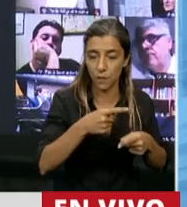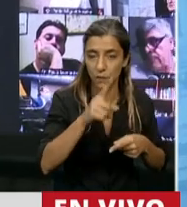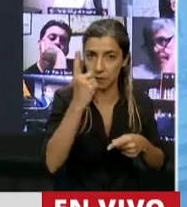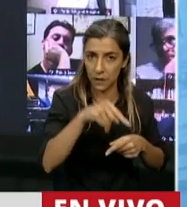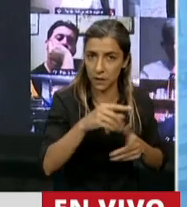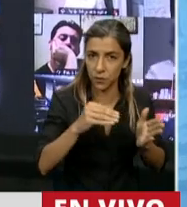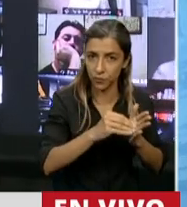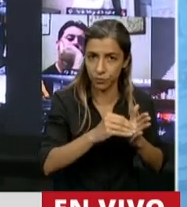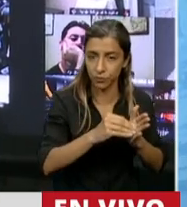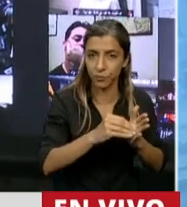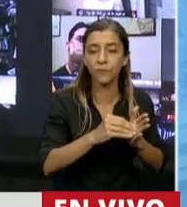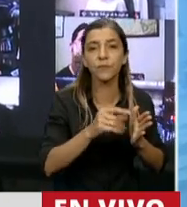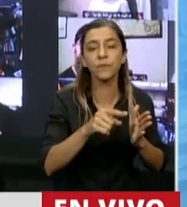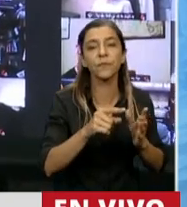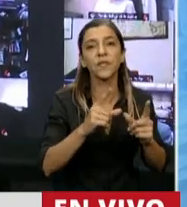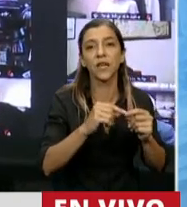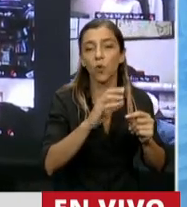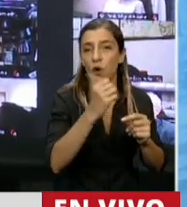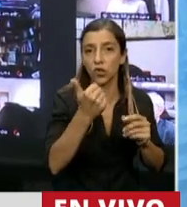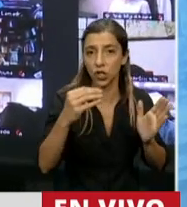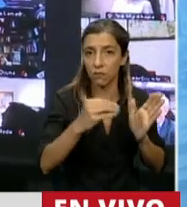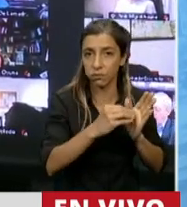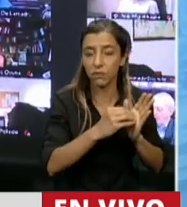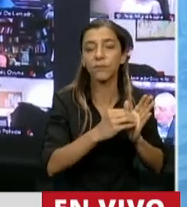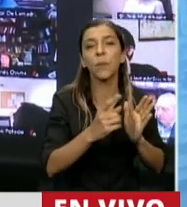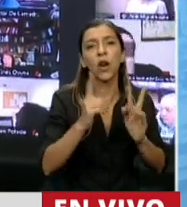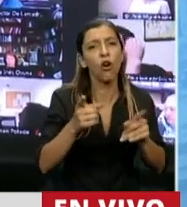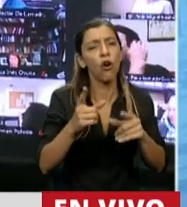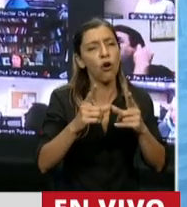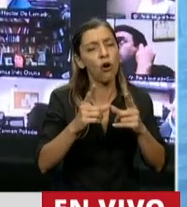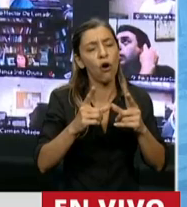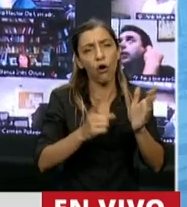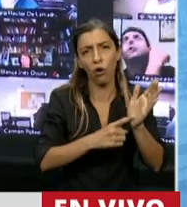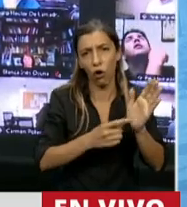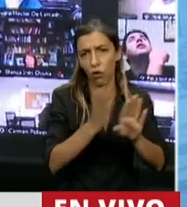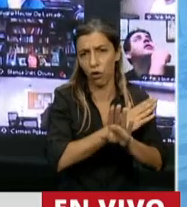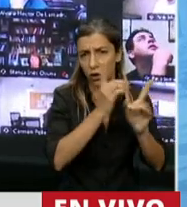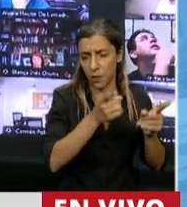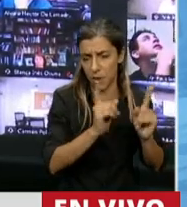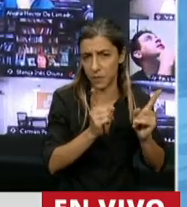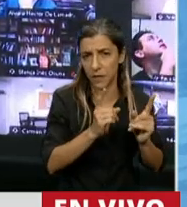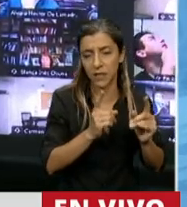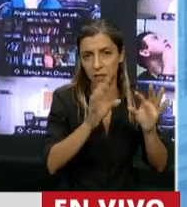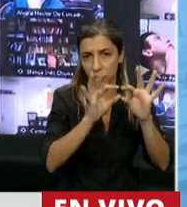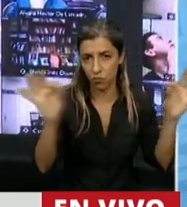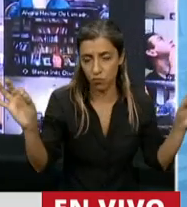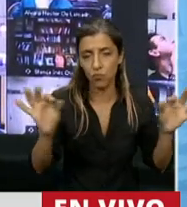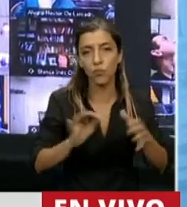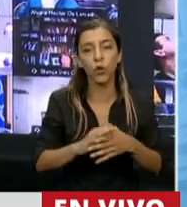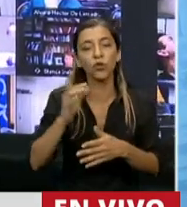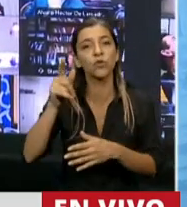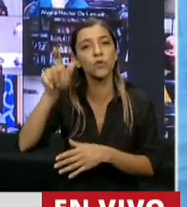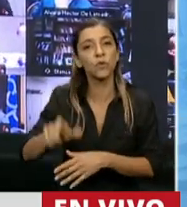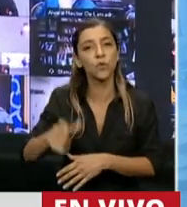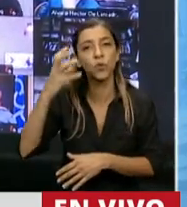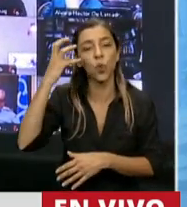anterior diciendo, además, este artículo en el código anterior también decía lo mismo. Recordemos lo que cita la jueza en el fallo, porque